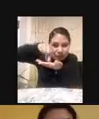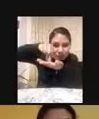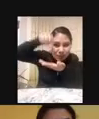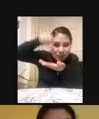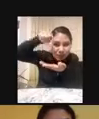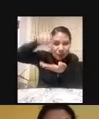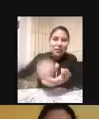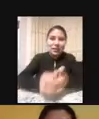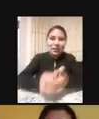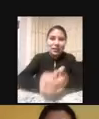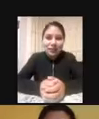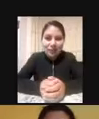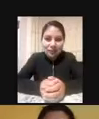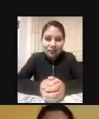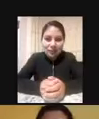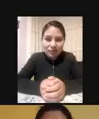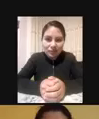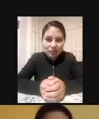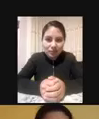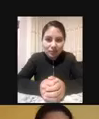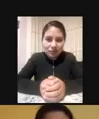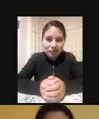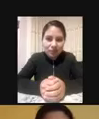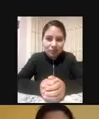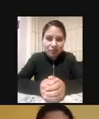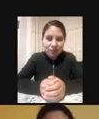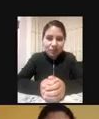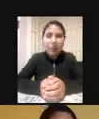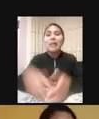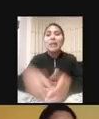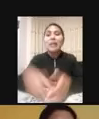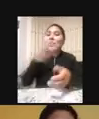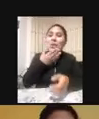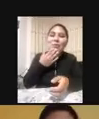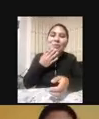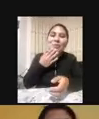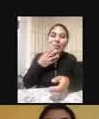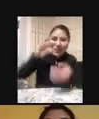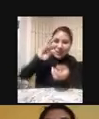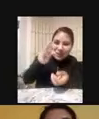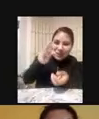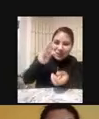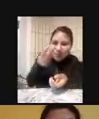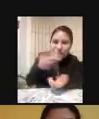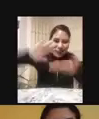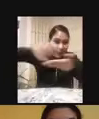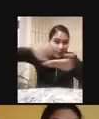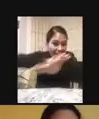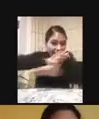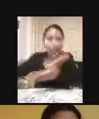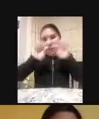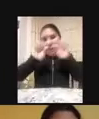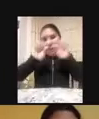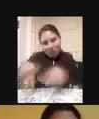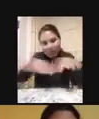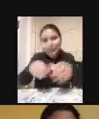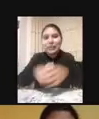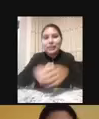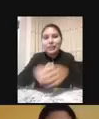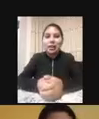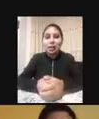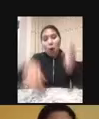la prensión y el transporte de algunas bolitas que se pueden hacer ya sea de papel o en todo caso también pelotitas que